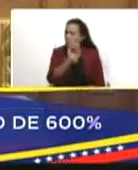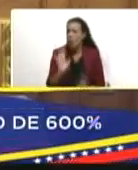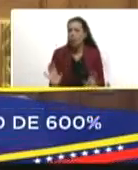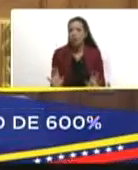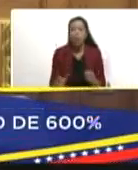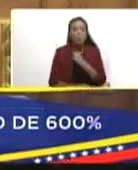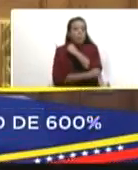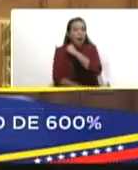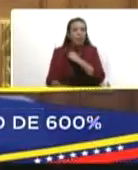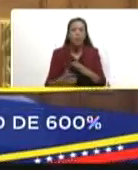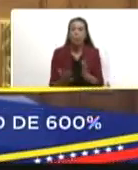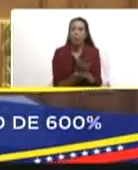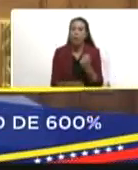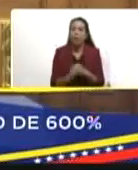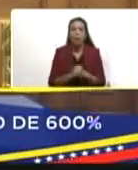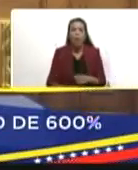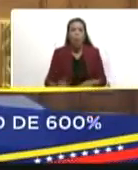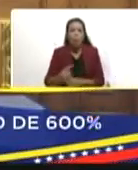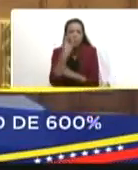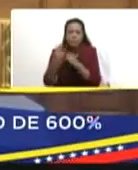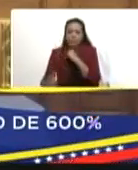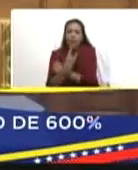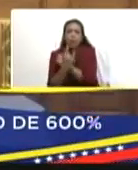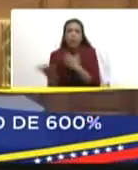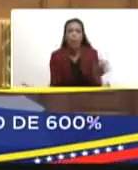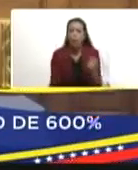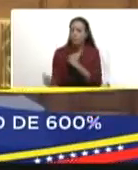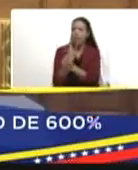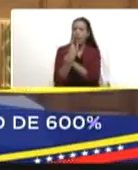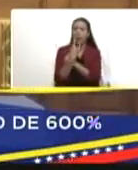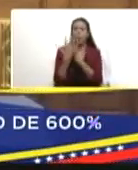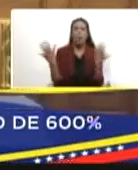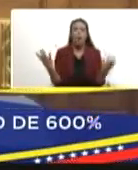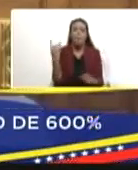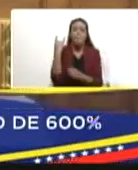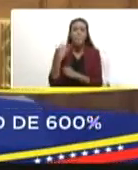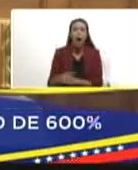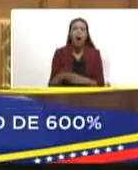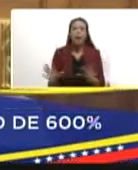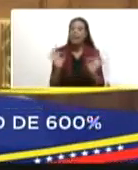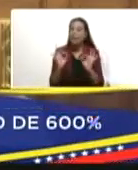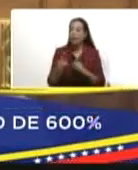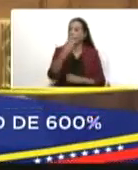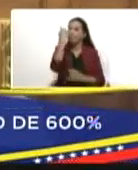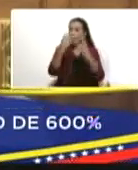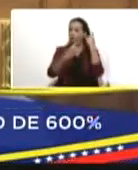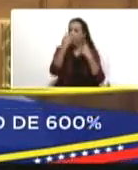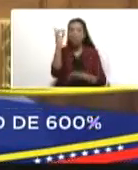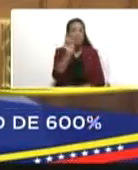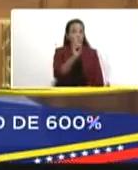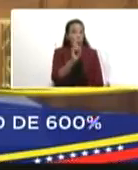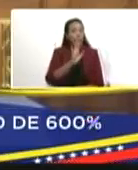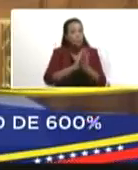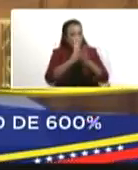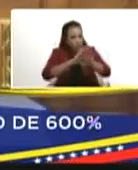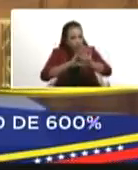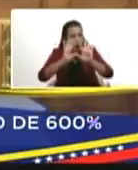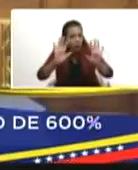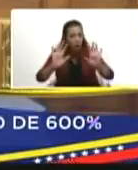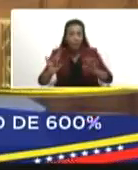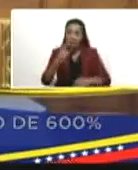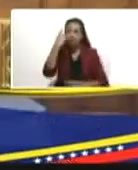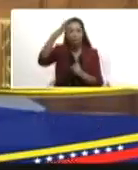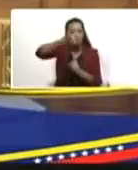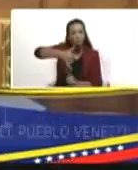los traidores a la patria ni por los traidores a la revolución que nadie se deje engañar